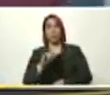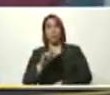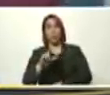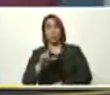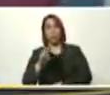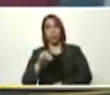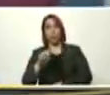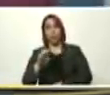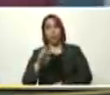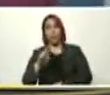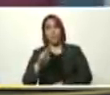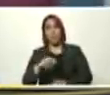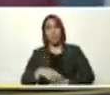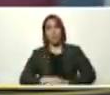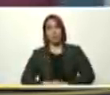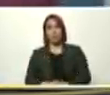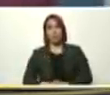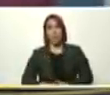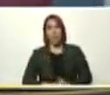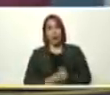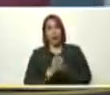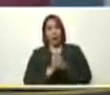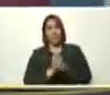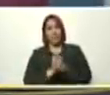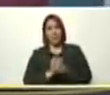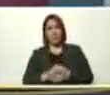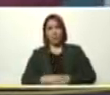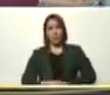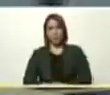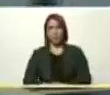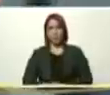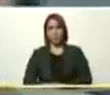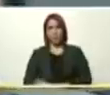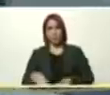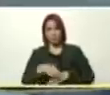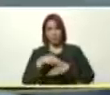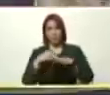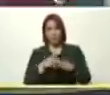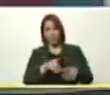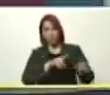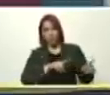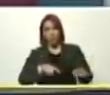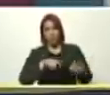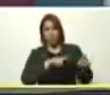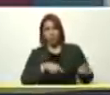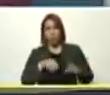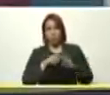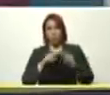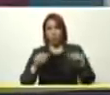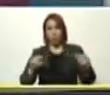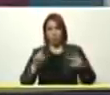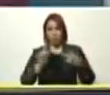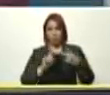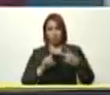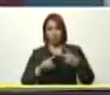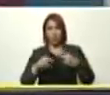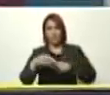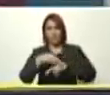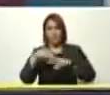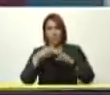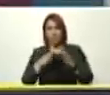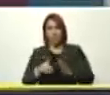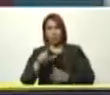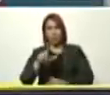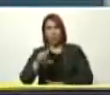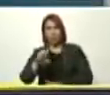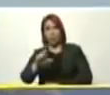Soteldo, compañero, ministro de Agricultura y Tierra, tenemos al ministro Leal Tellería, ministro